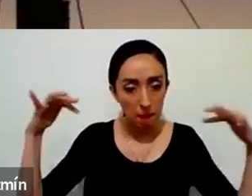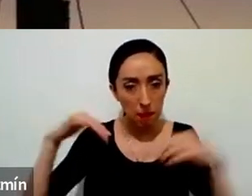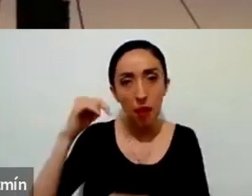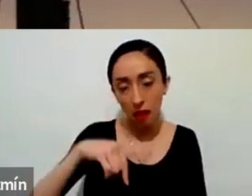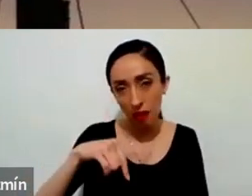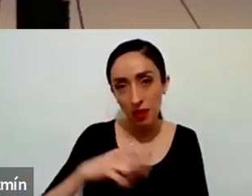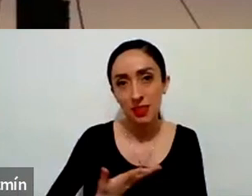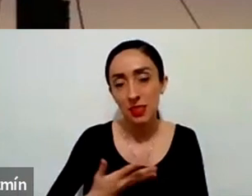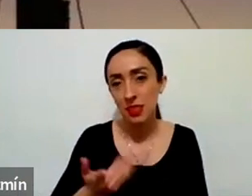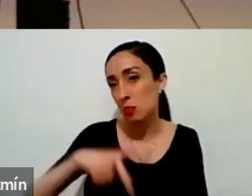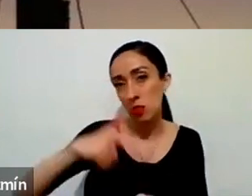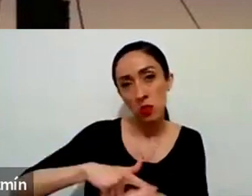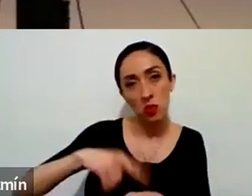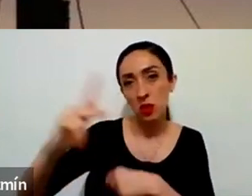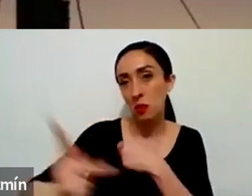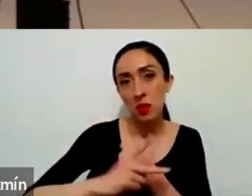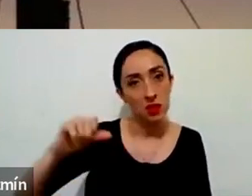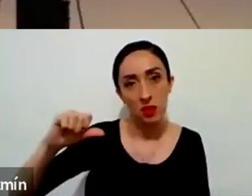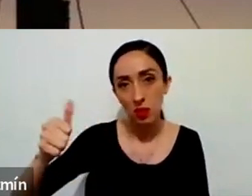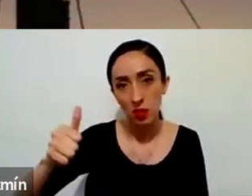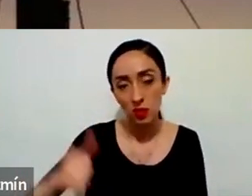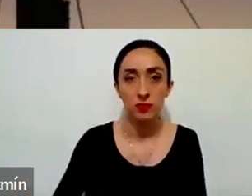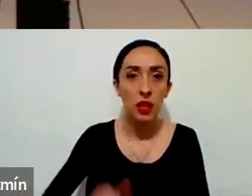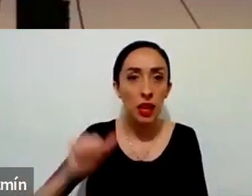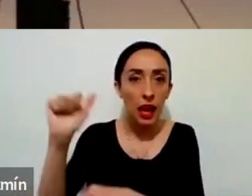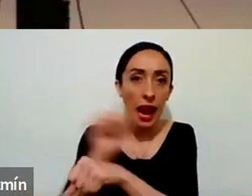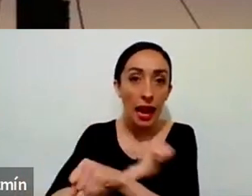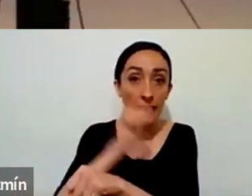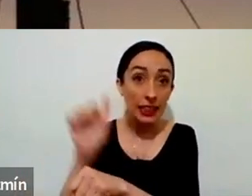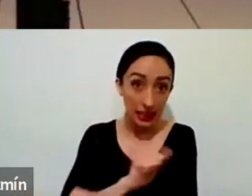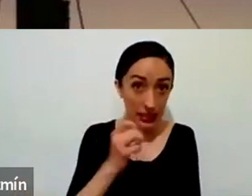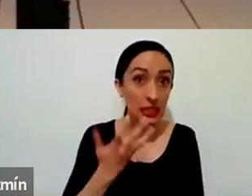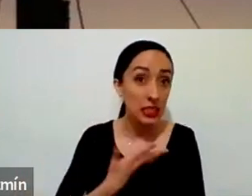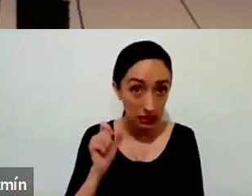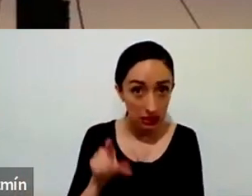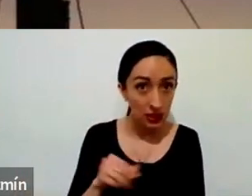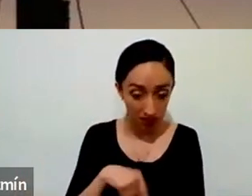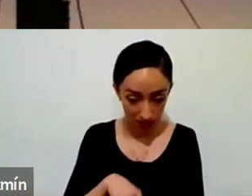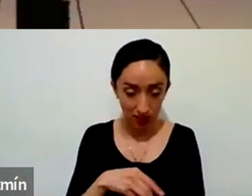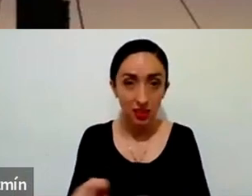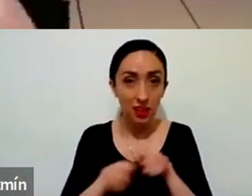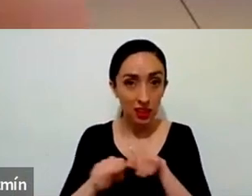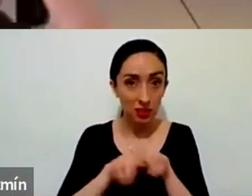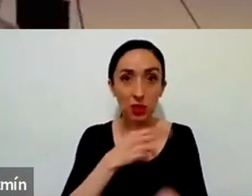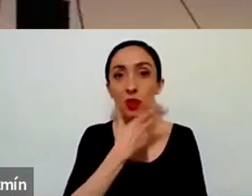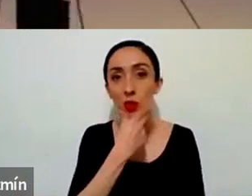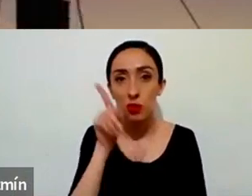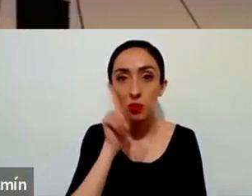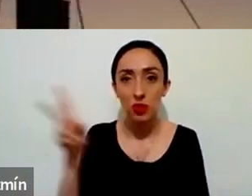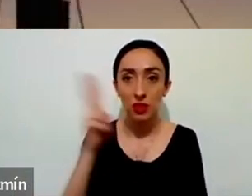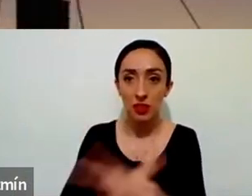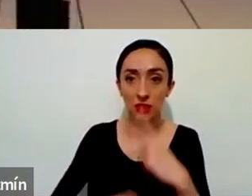Ecuador. Tenemos una hermana de Argentina. Tenemos hermanos y hermanas que podemos